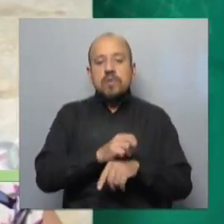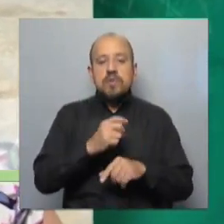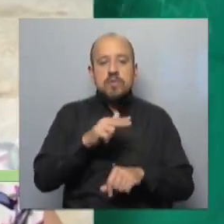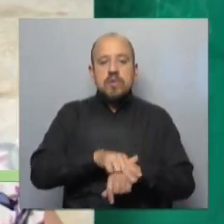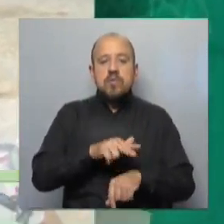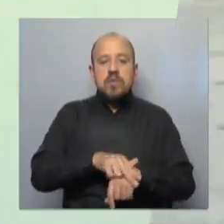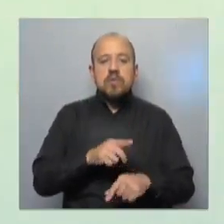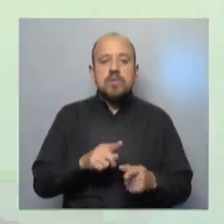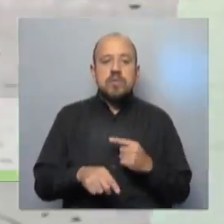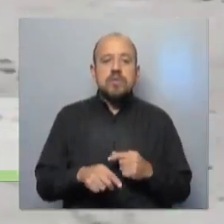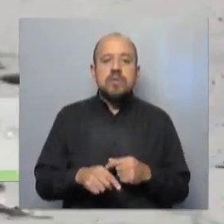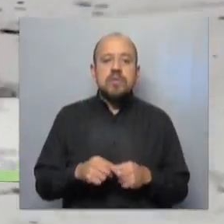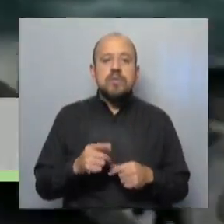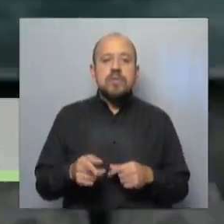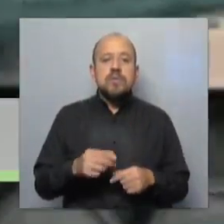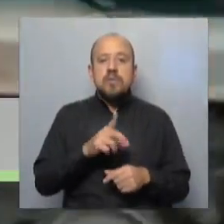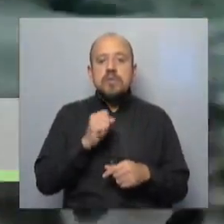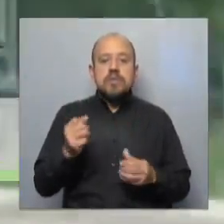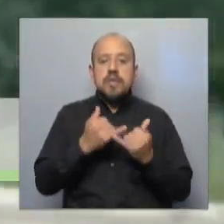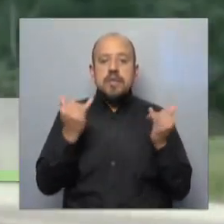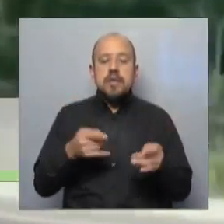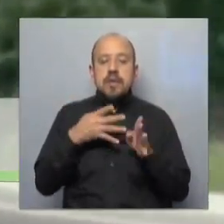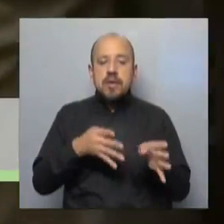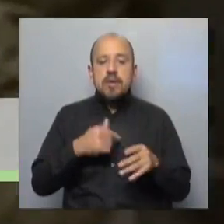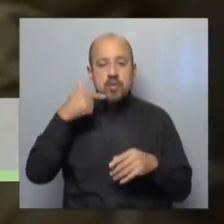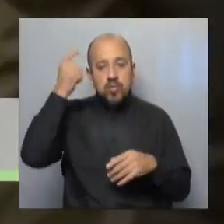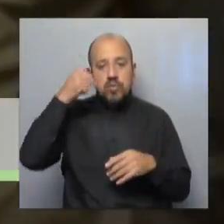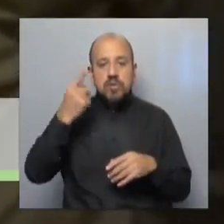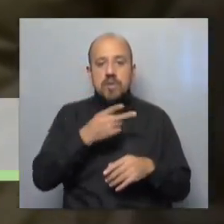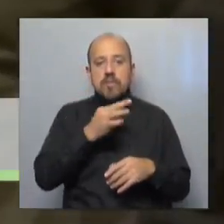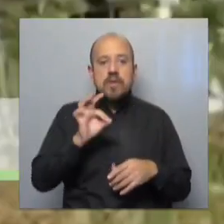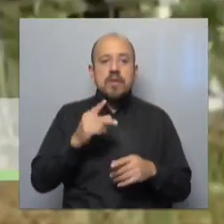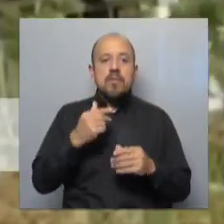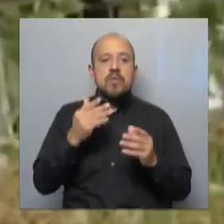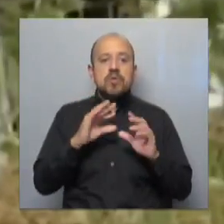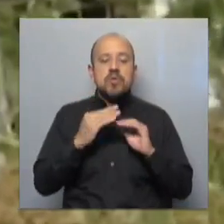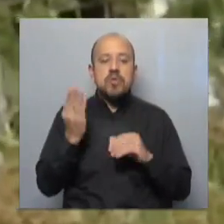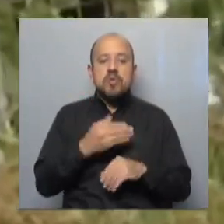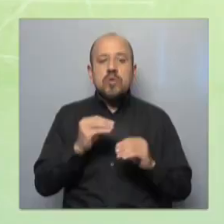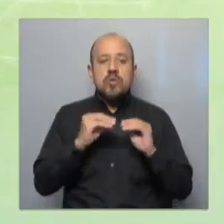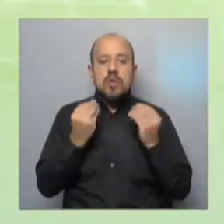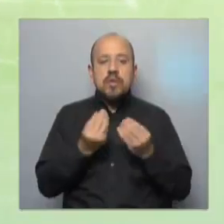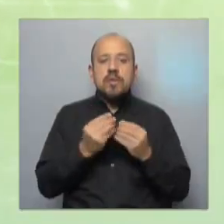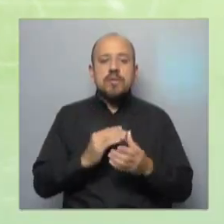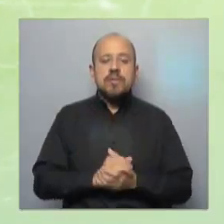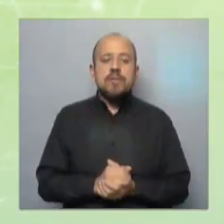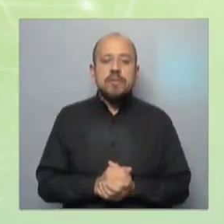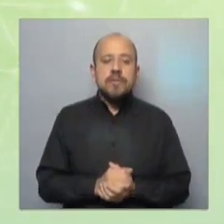marcelo pecci en primeros 100 días de guerra rusia ha invadido el 20 del territorio de ucrania